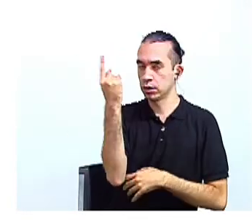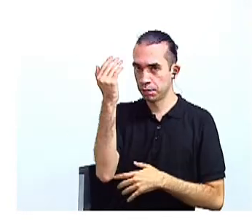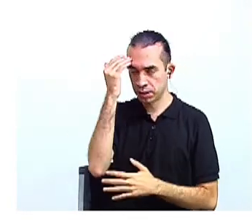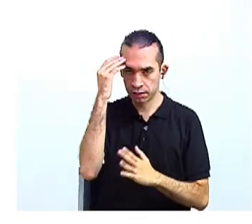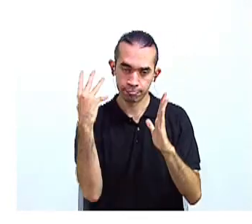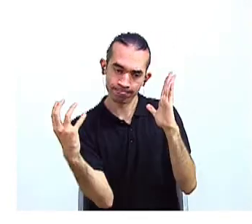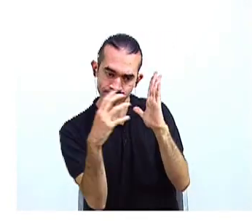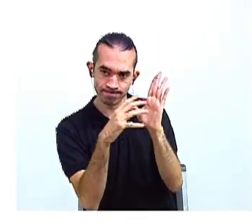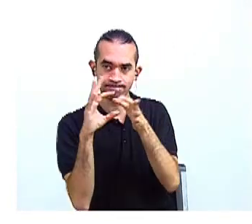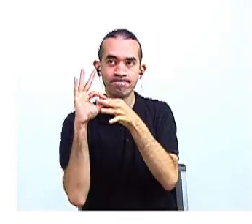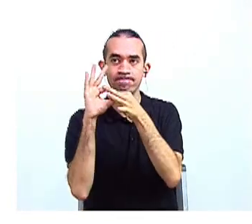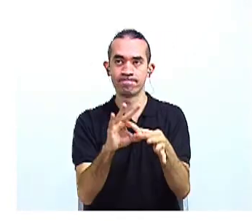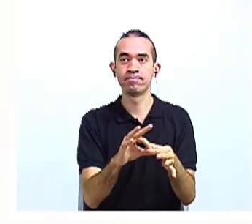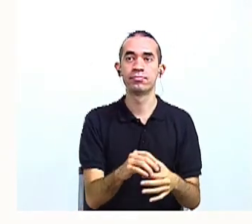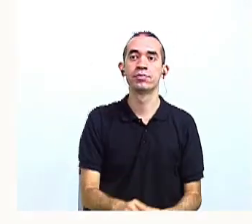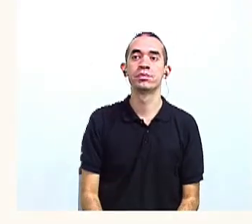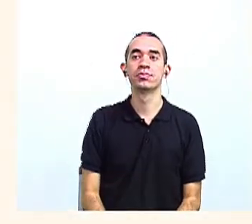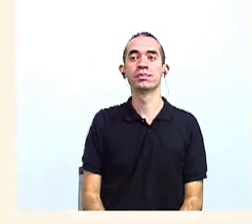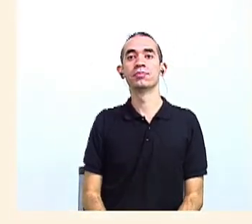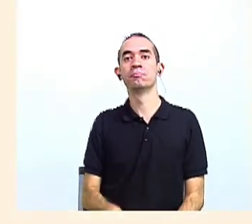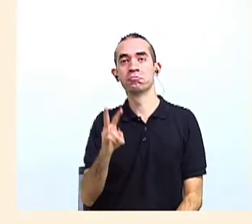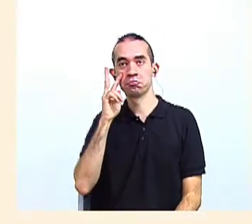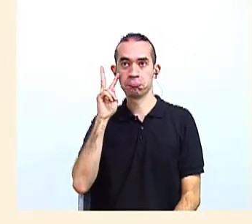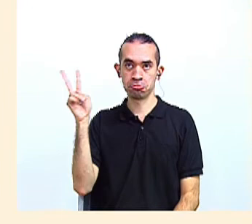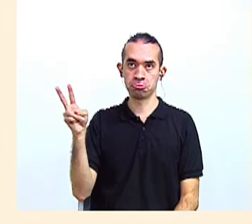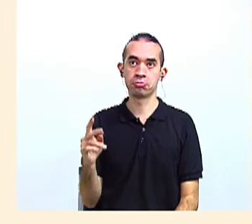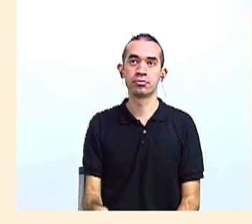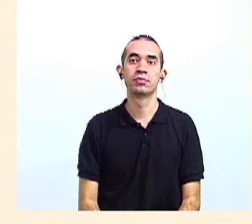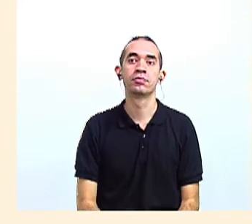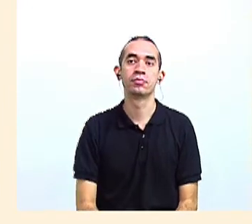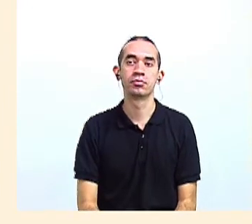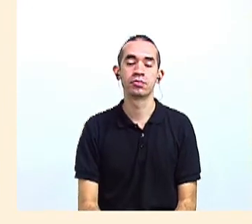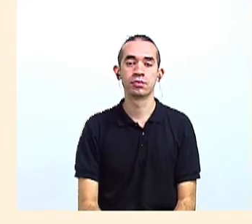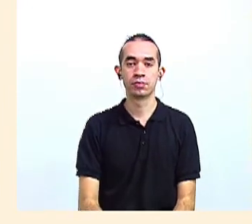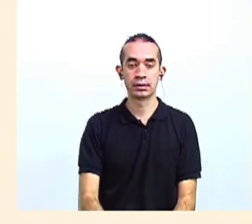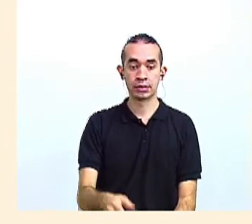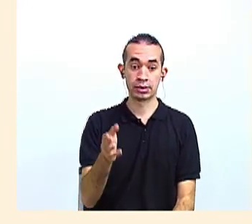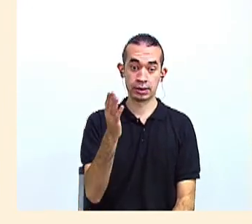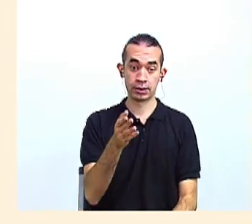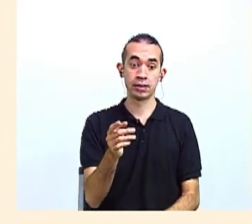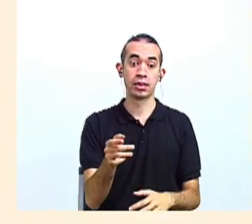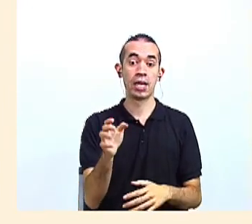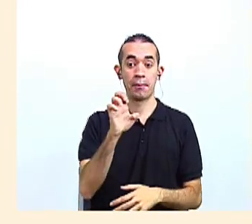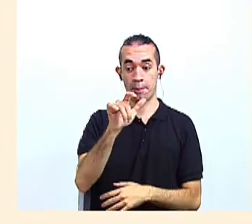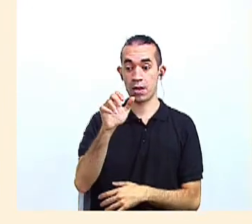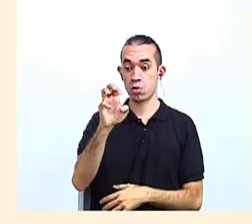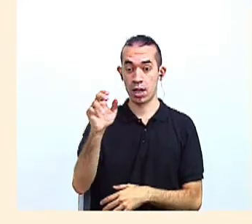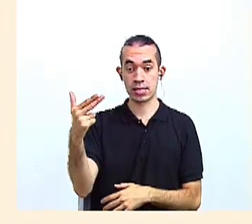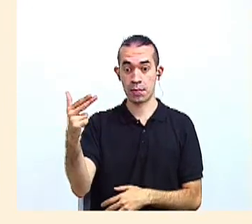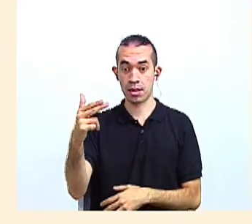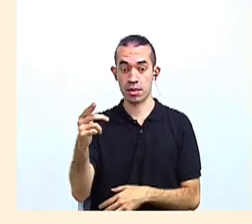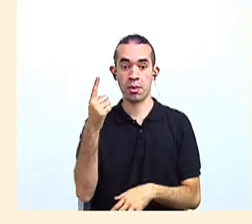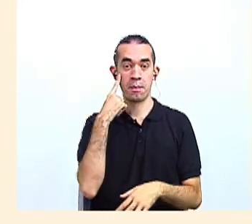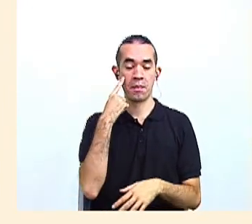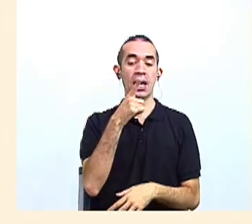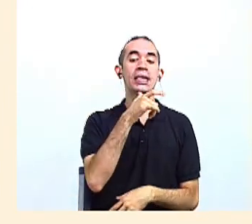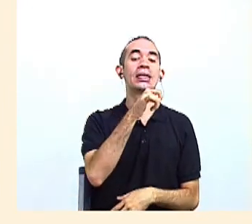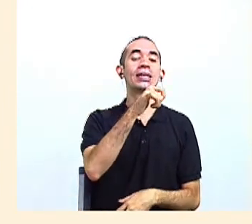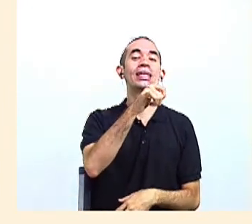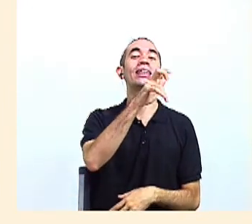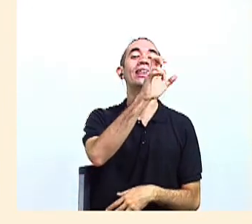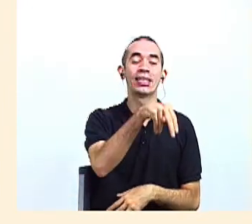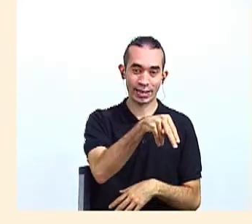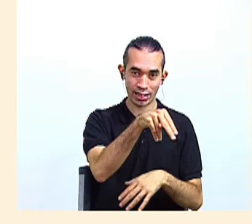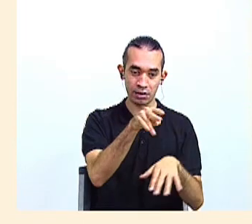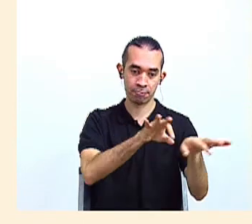texto. Veamos entonces, hay una concordancia entre el antecedente, Emmanuel, y su pronombre quién, igual ocurre con